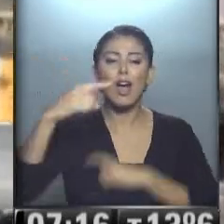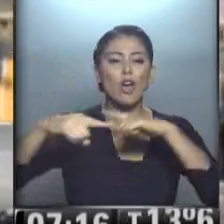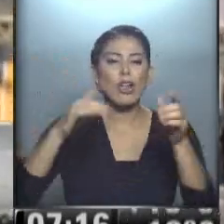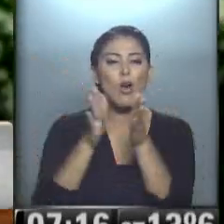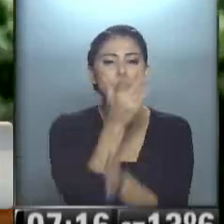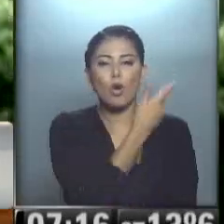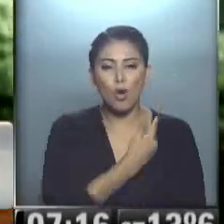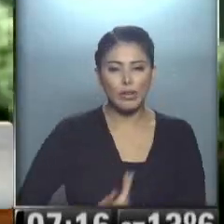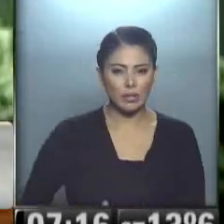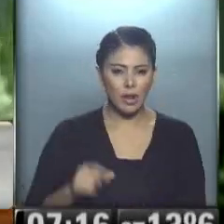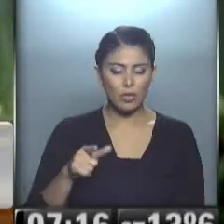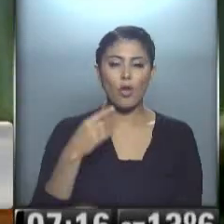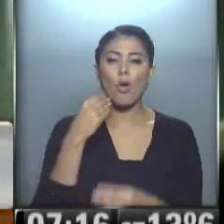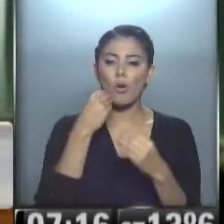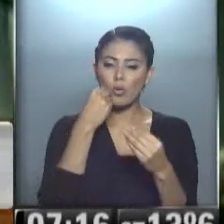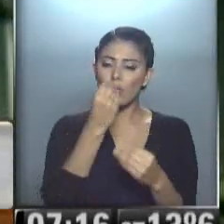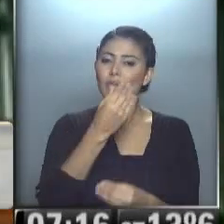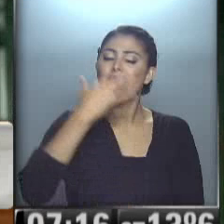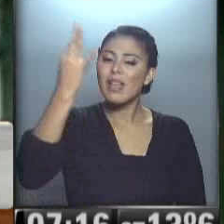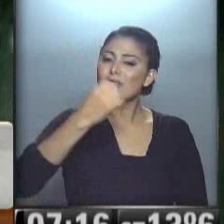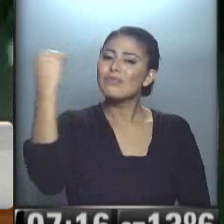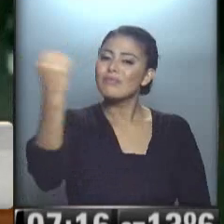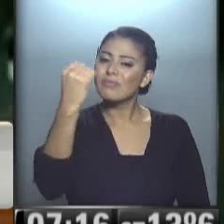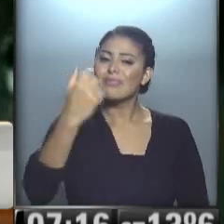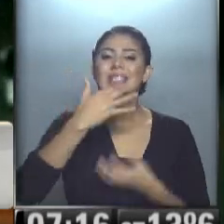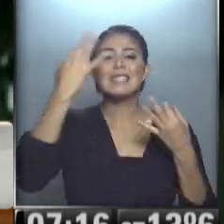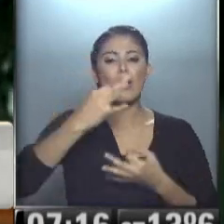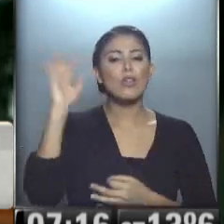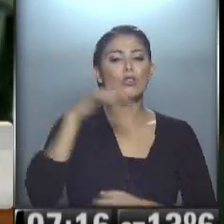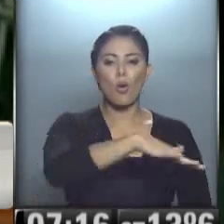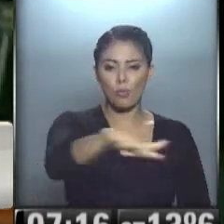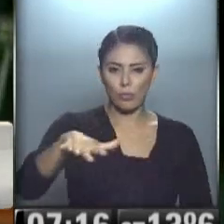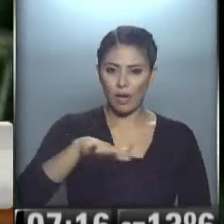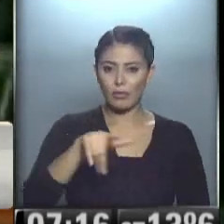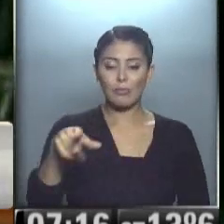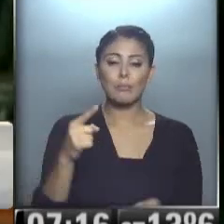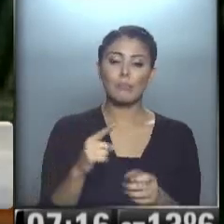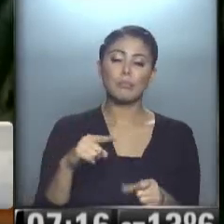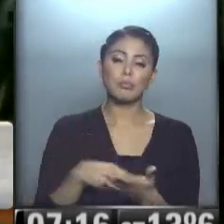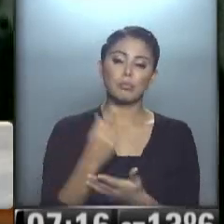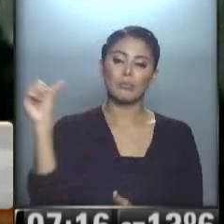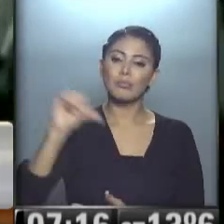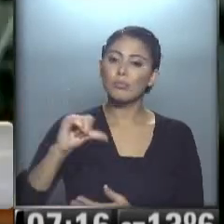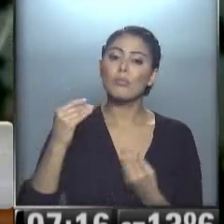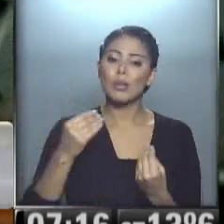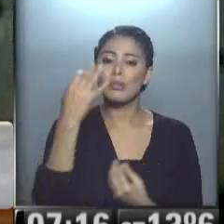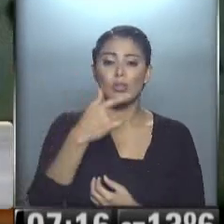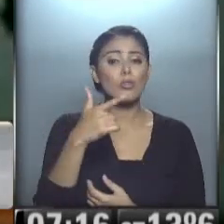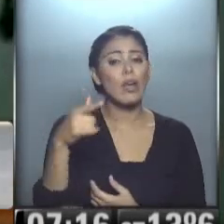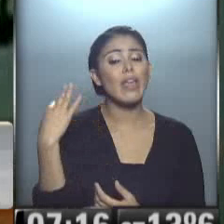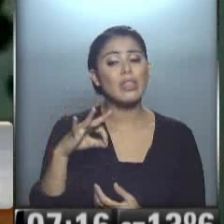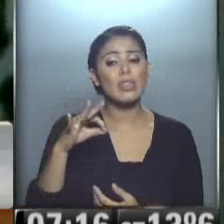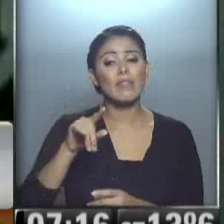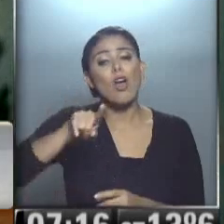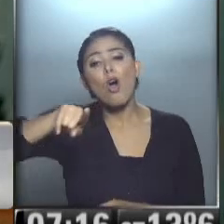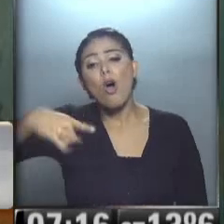el gobernador las medidas extraordinarias para garantizar la seguridad de la población. No lo pudieron hacer por falta de seguridad y debieron partir